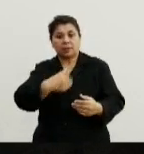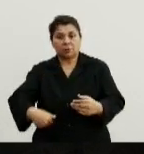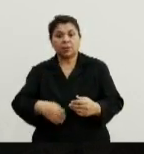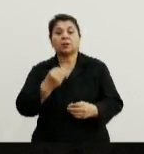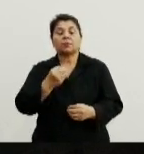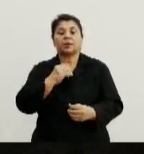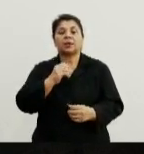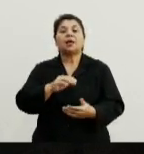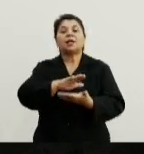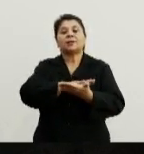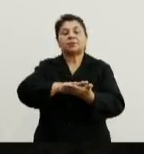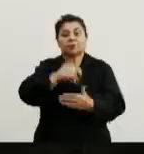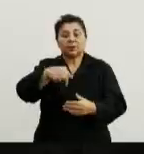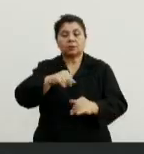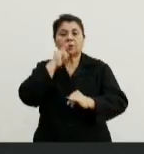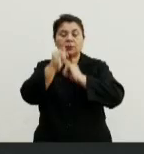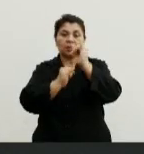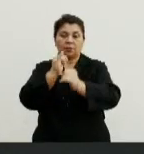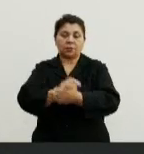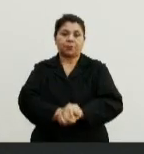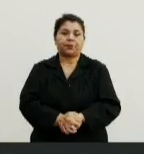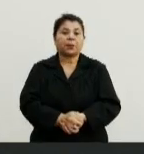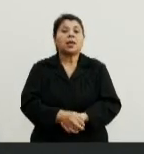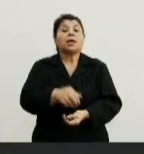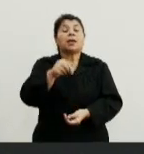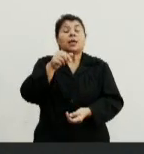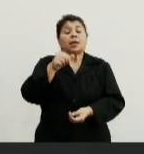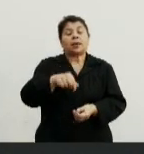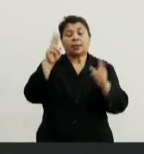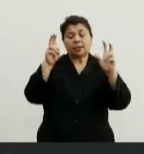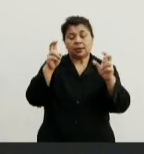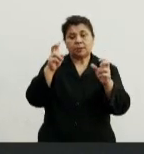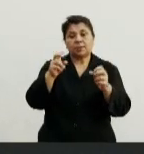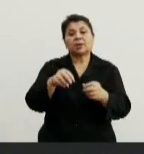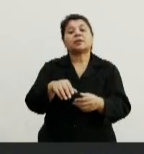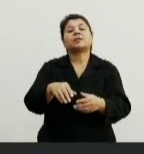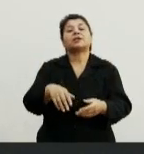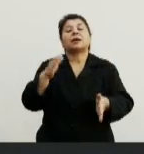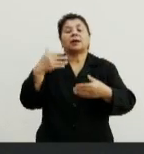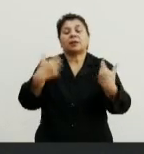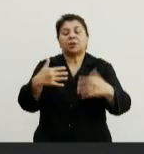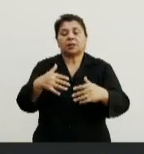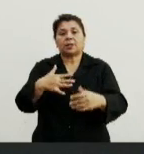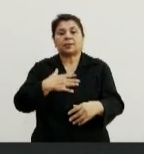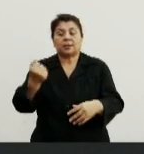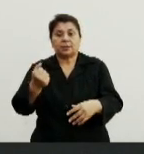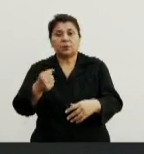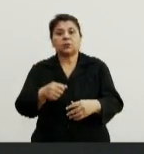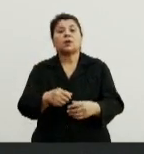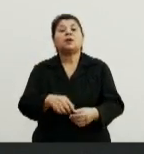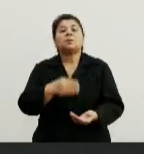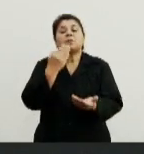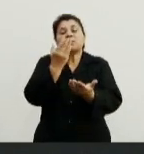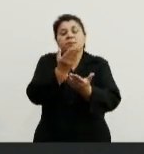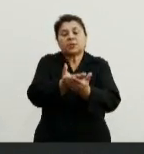comentarnos cuál es la situación actual bueno en el marco de la emergencia sanitaria el comité provincial de emergencia solicita que la